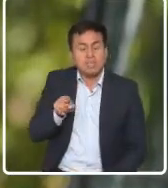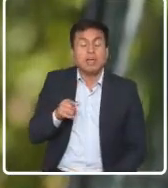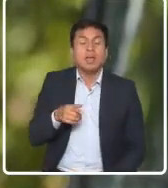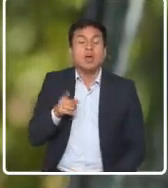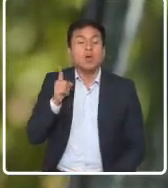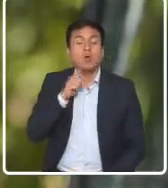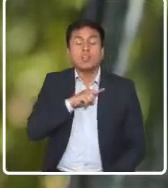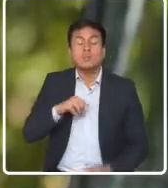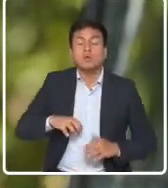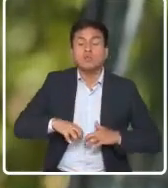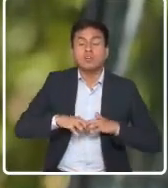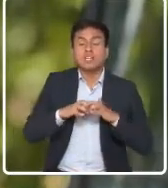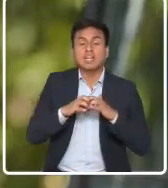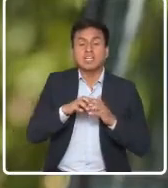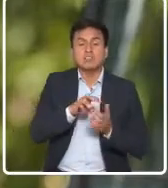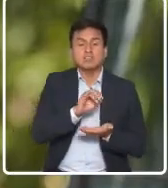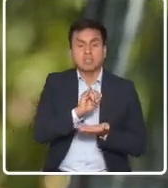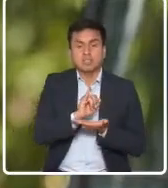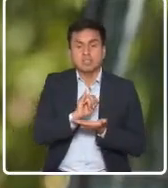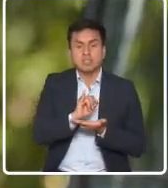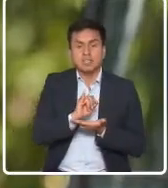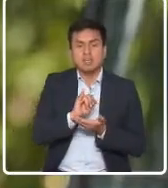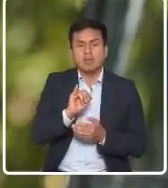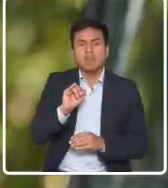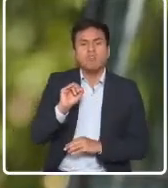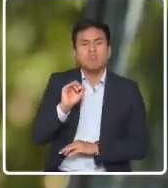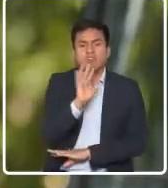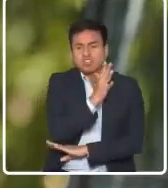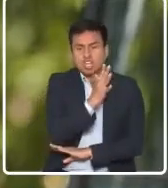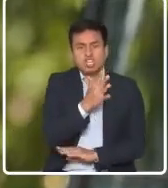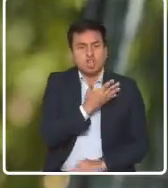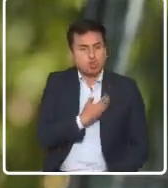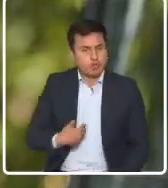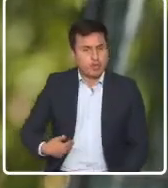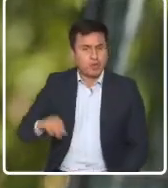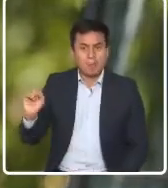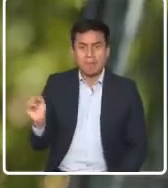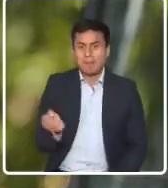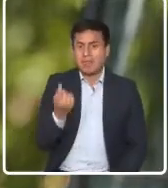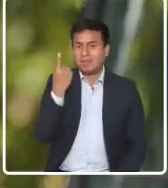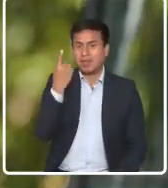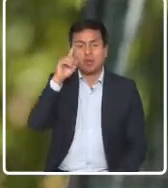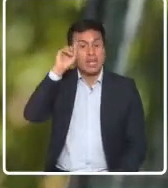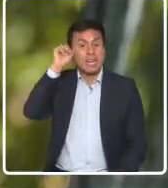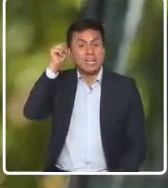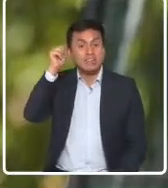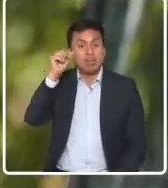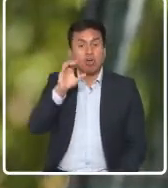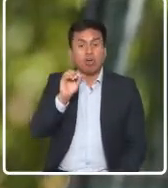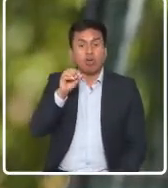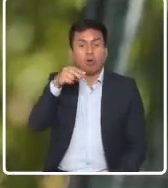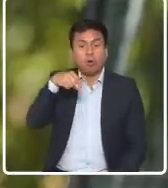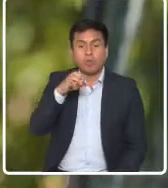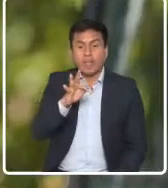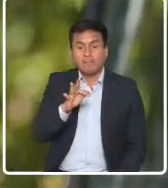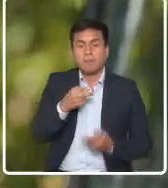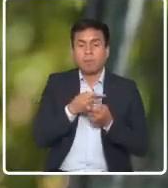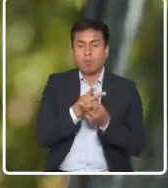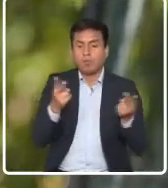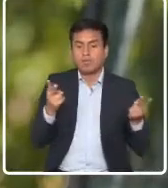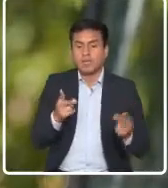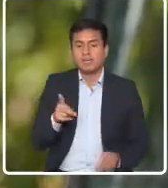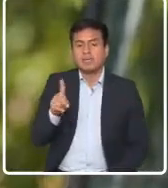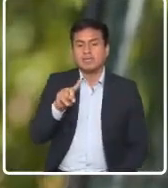último, fortalecer la institucionalidad forestal en el gobierno, dando un primer paso con la creación de una CONAF pública,